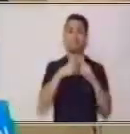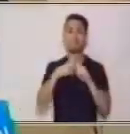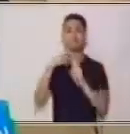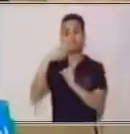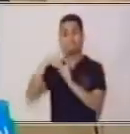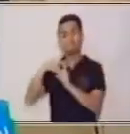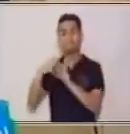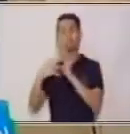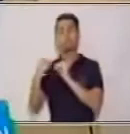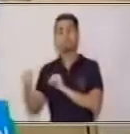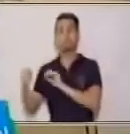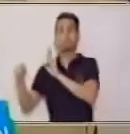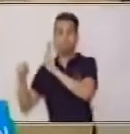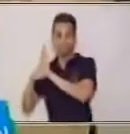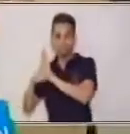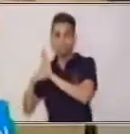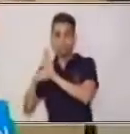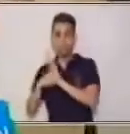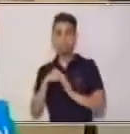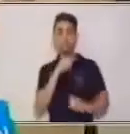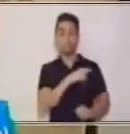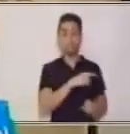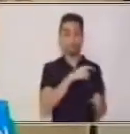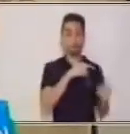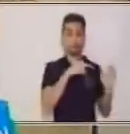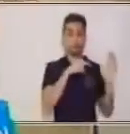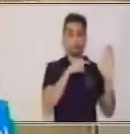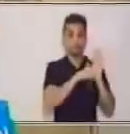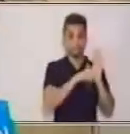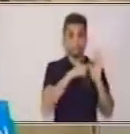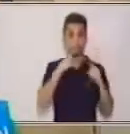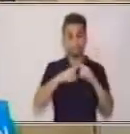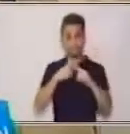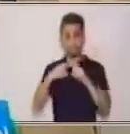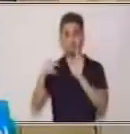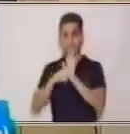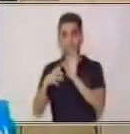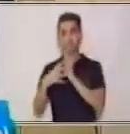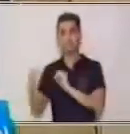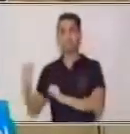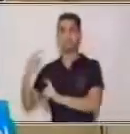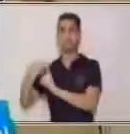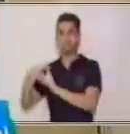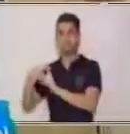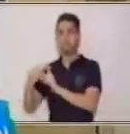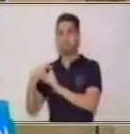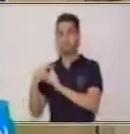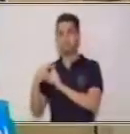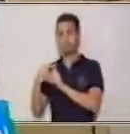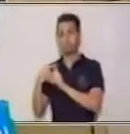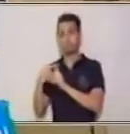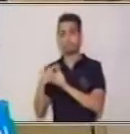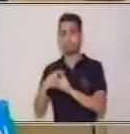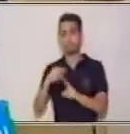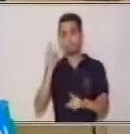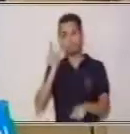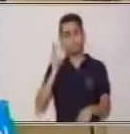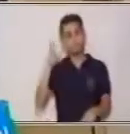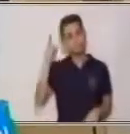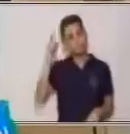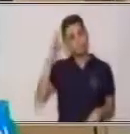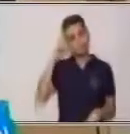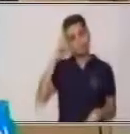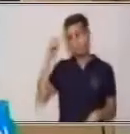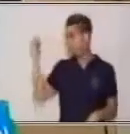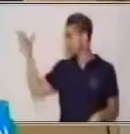nos va a dar negativo. Y negativo por negativo nos va a dar positivo. Siempre recuerde que esa ley de